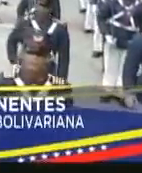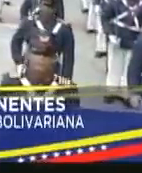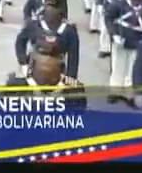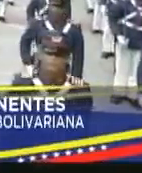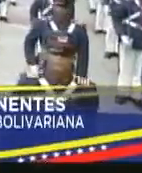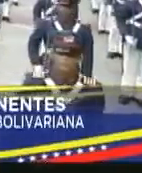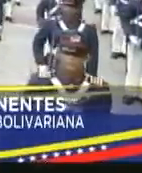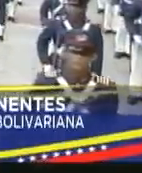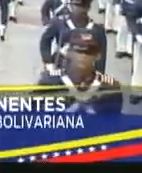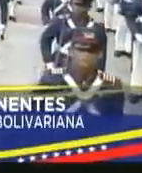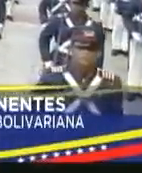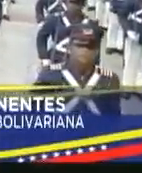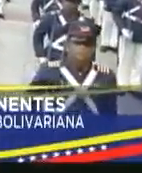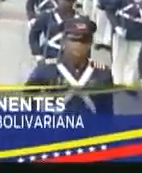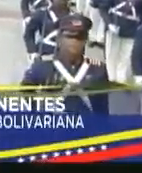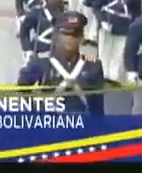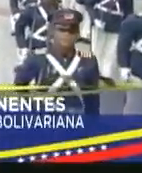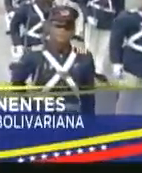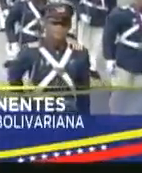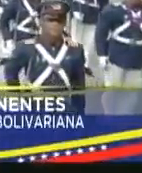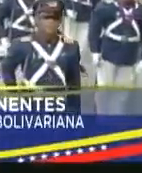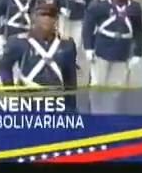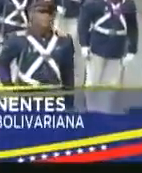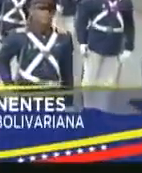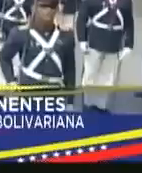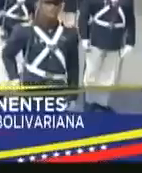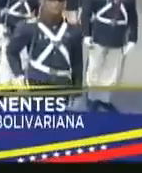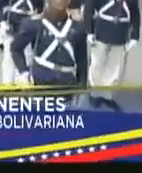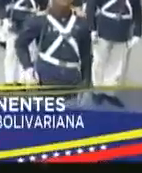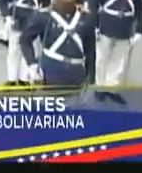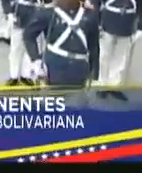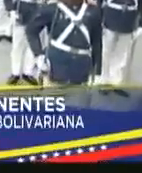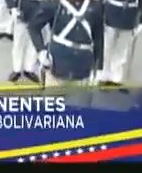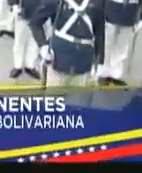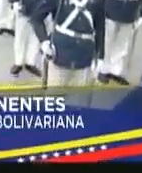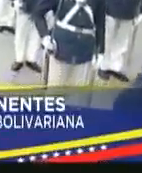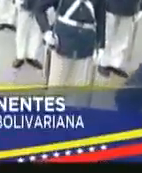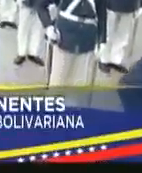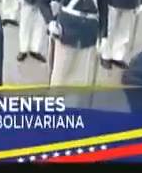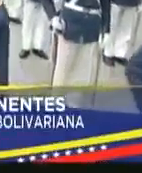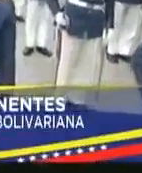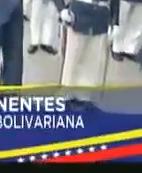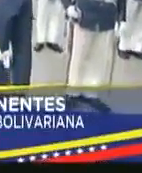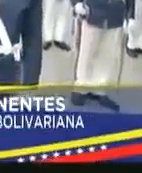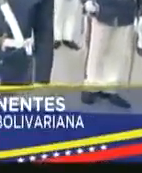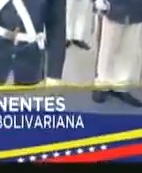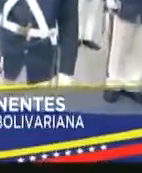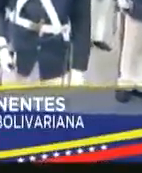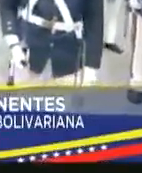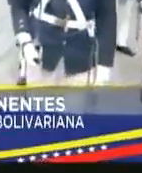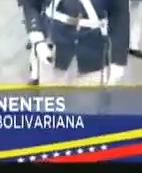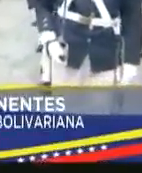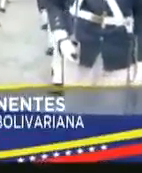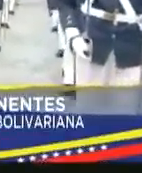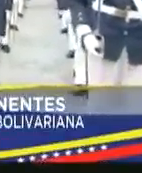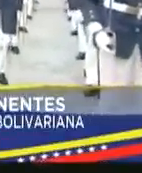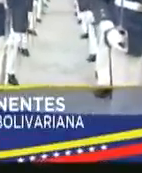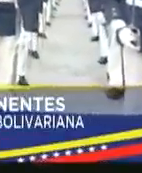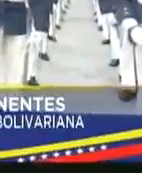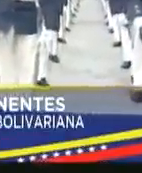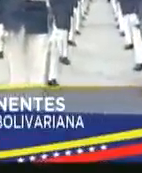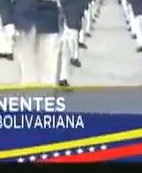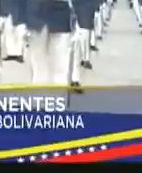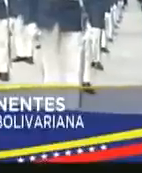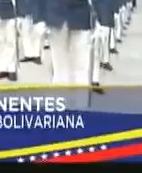Armada Bolivariana. Ratificó en la Aviación Militar Bolivariana el mayor general Santiago Infante. En la Guardia Nacional Bolivariana designó al mayor